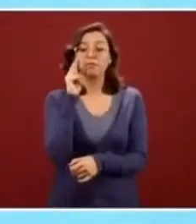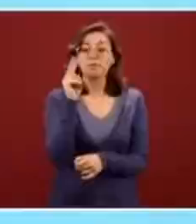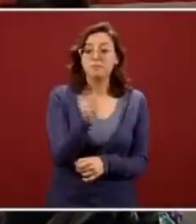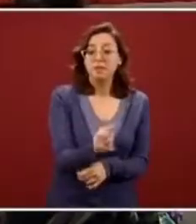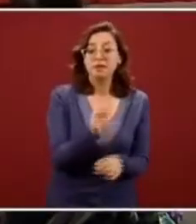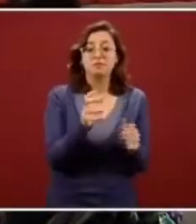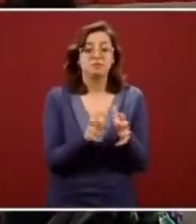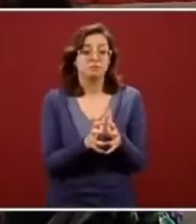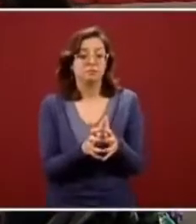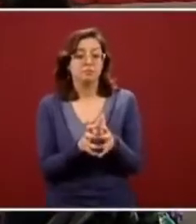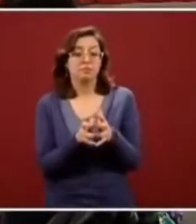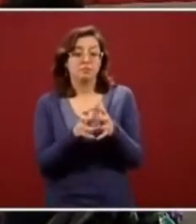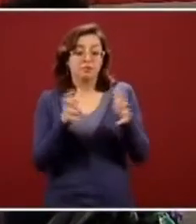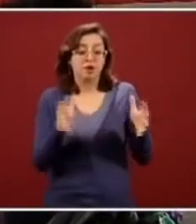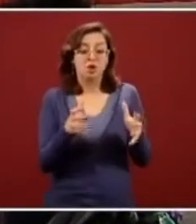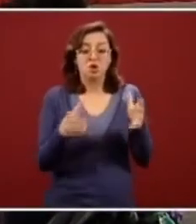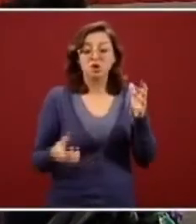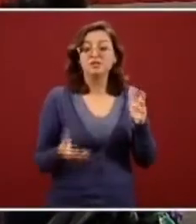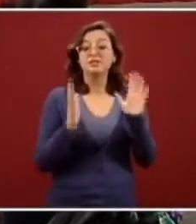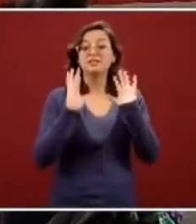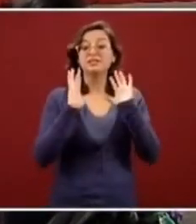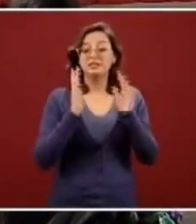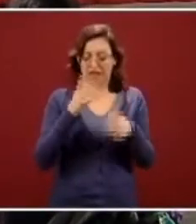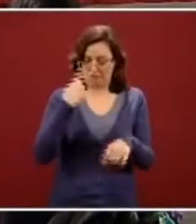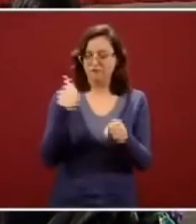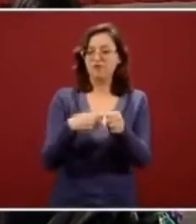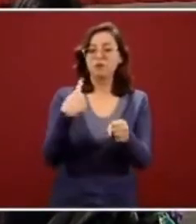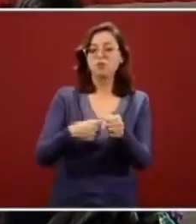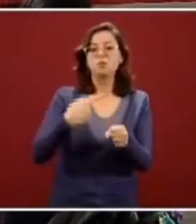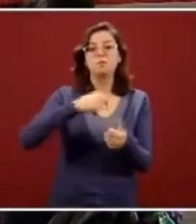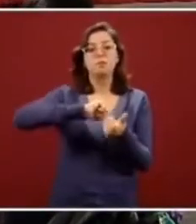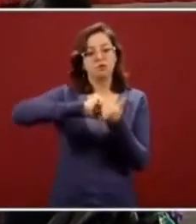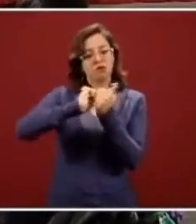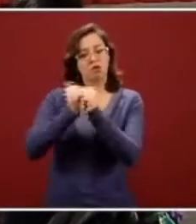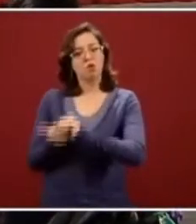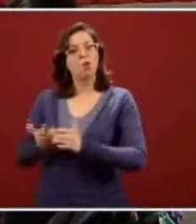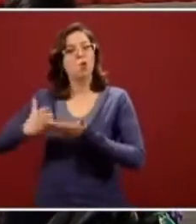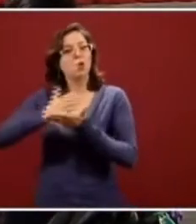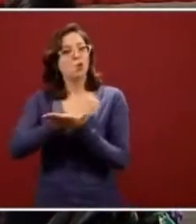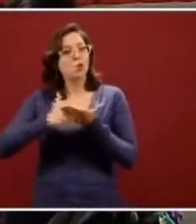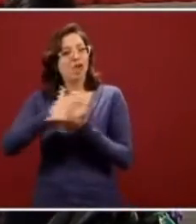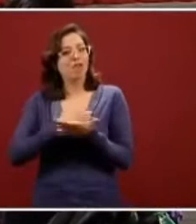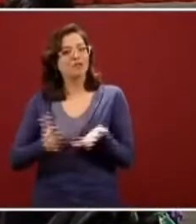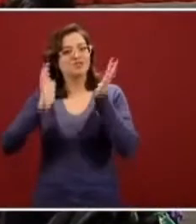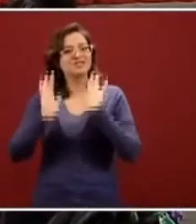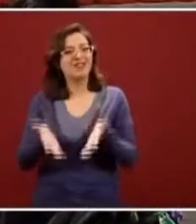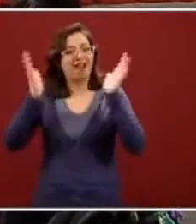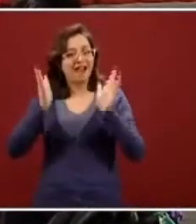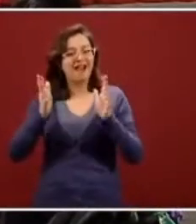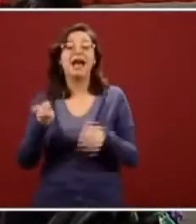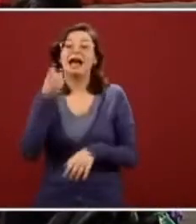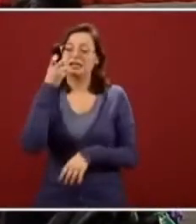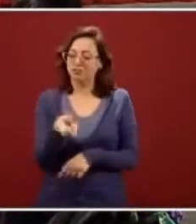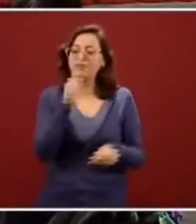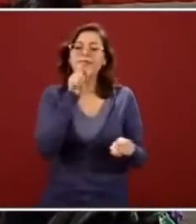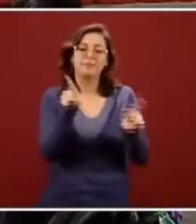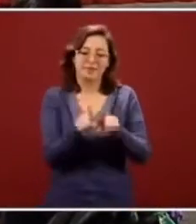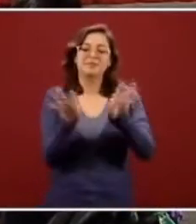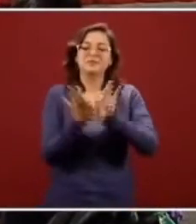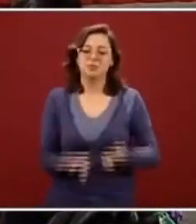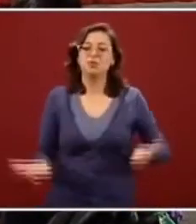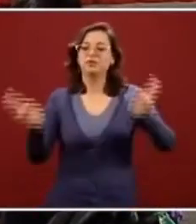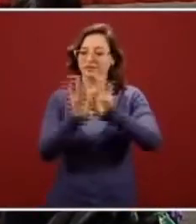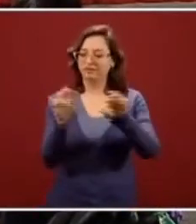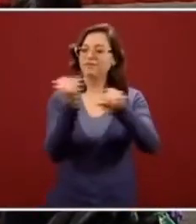incrementando, produciendo los casos recuperados, que son importantes también ver cómo se están recuperando estos casos y cómo en su momento pueden